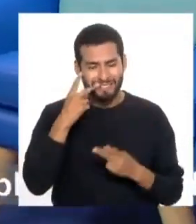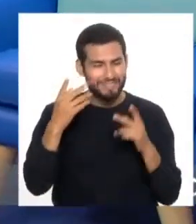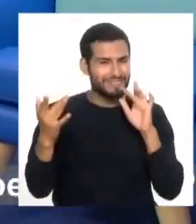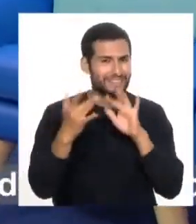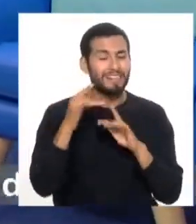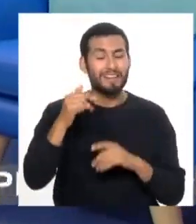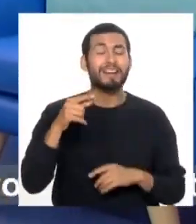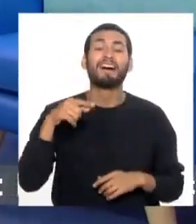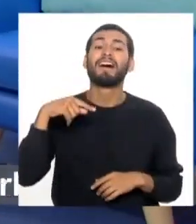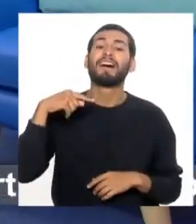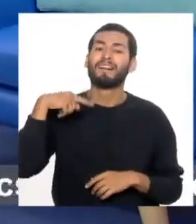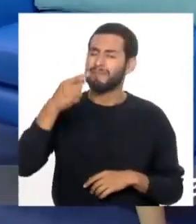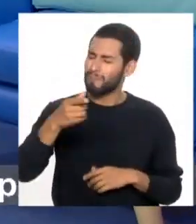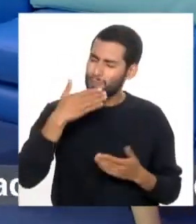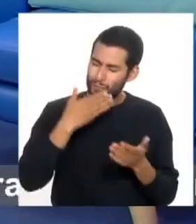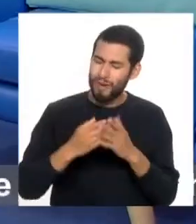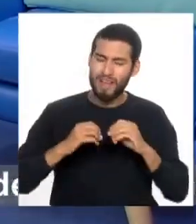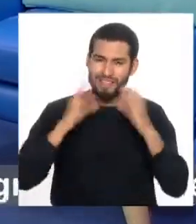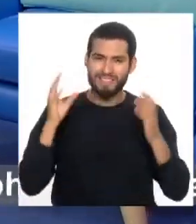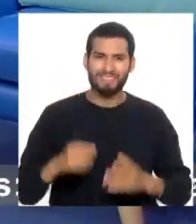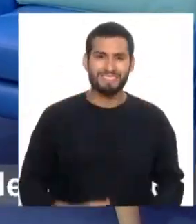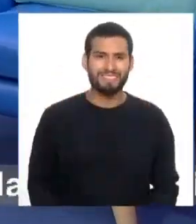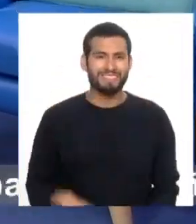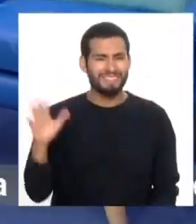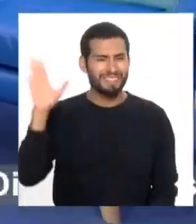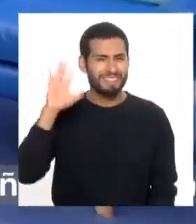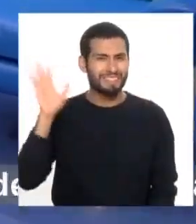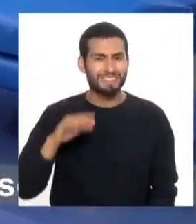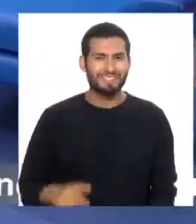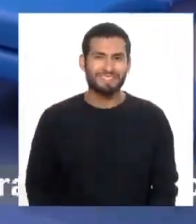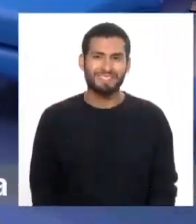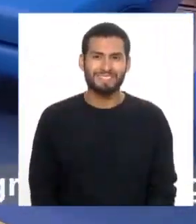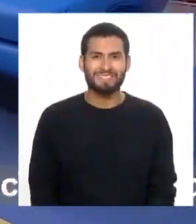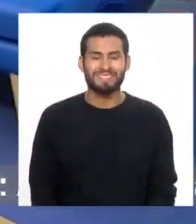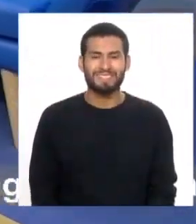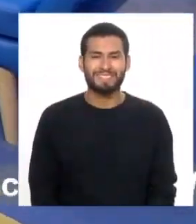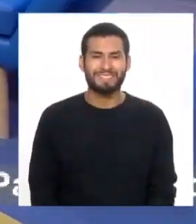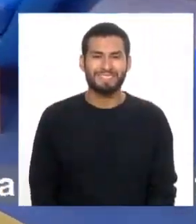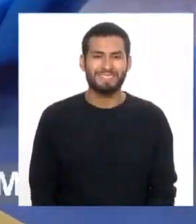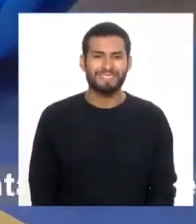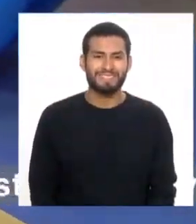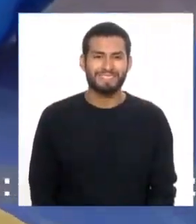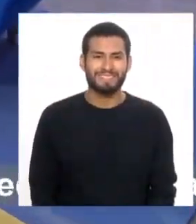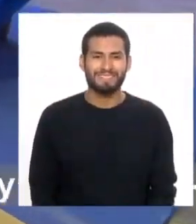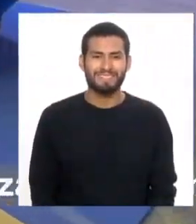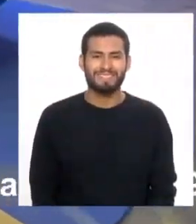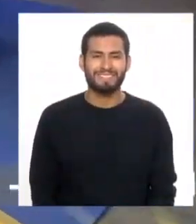sintonía. Que tengas un excelente día. Chao. Chao.